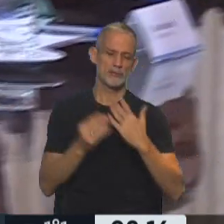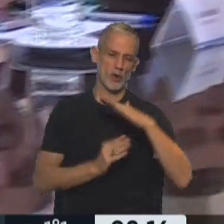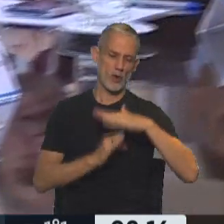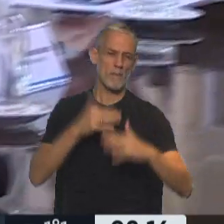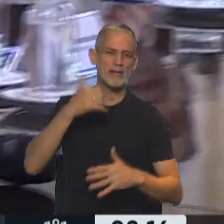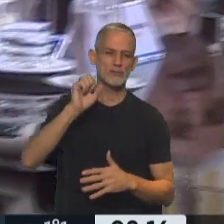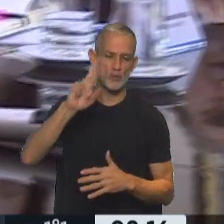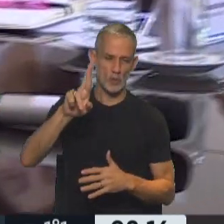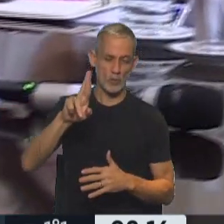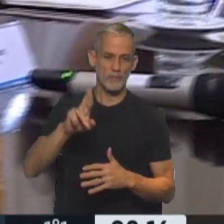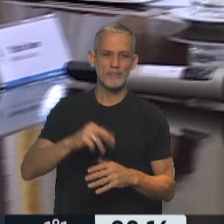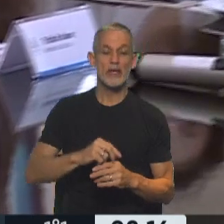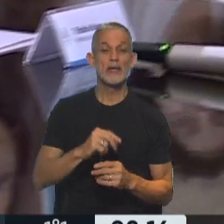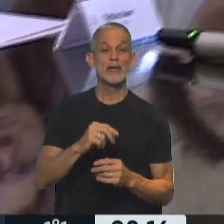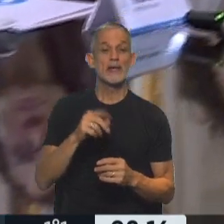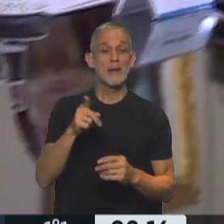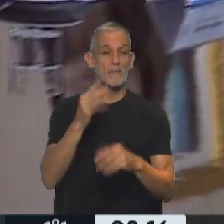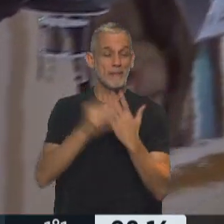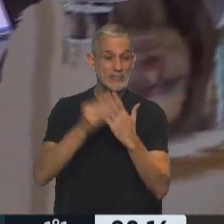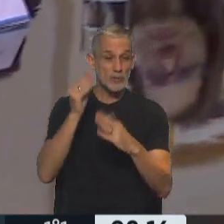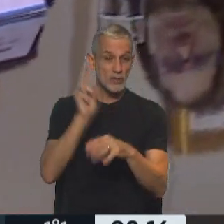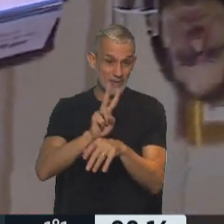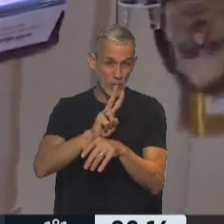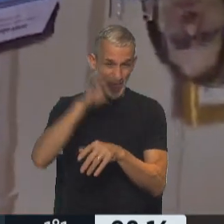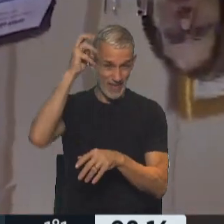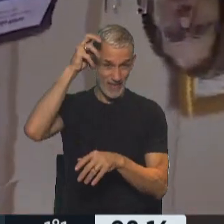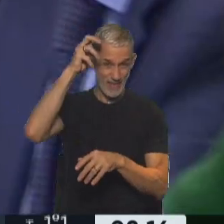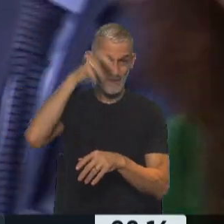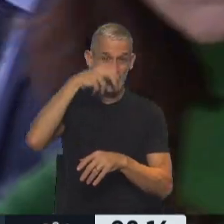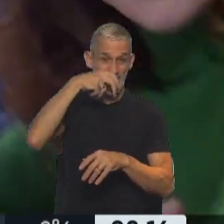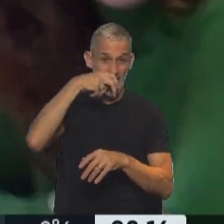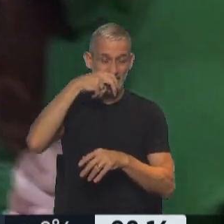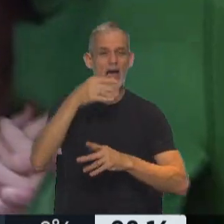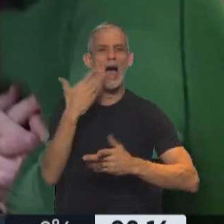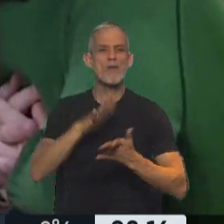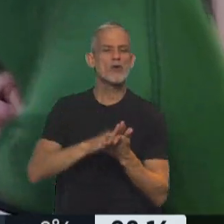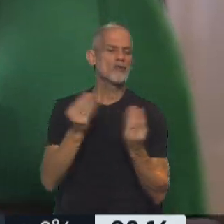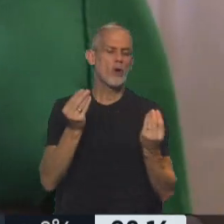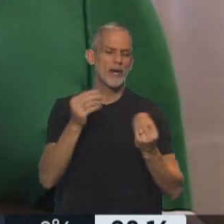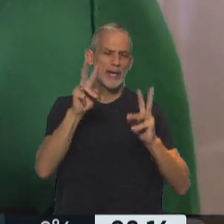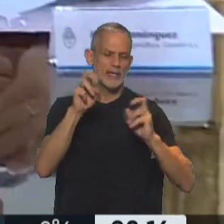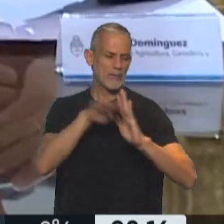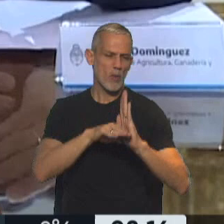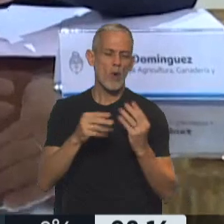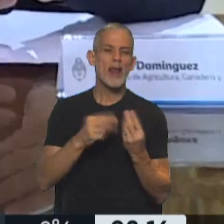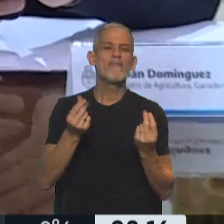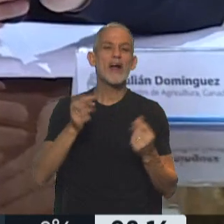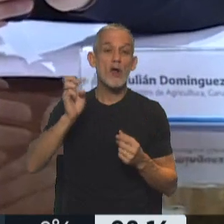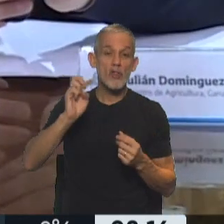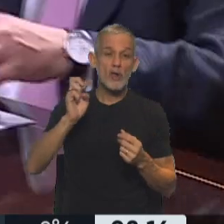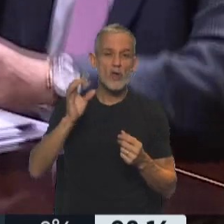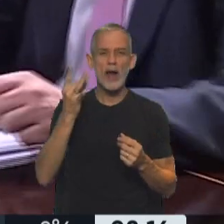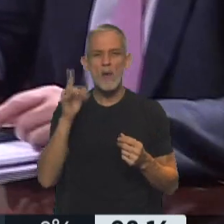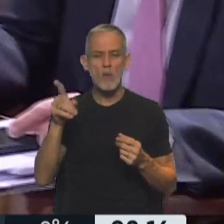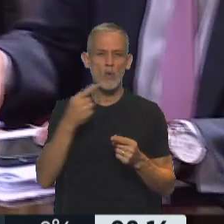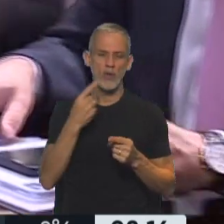de ingresar a la reunión de gabinete, el ministro de Seguridad, Aníbal Fernández, hizo declaraciones. Allí se refirió, entre otras cosas, al valor del dólar blue.